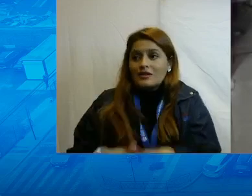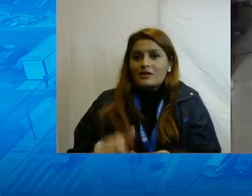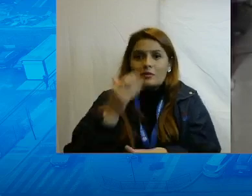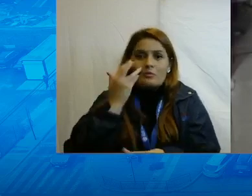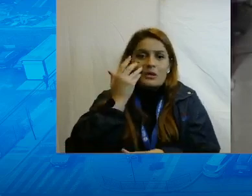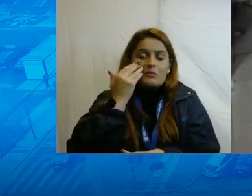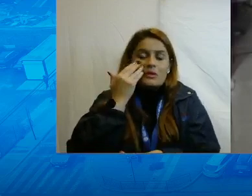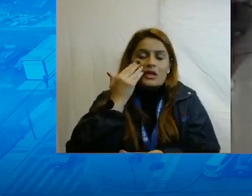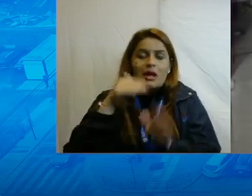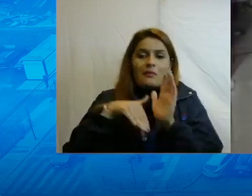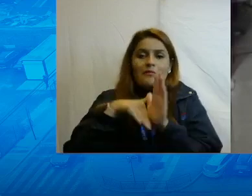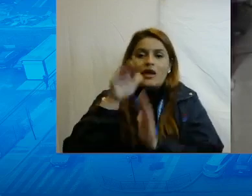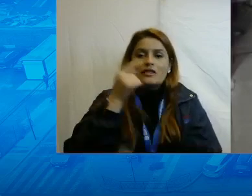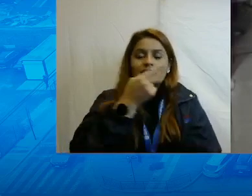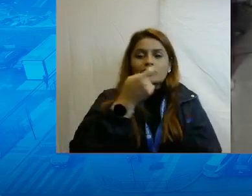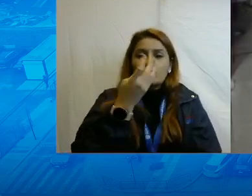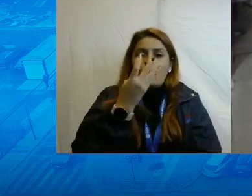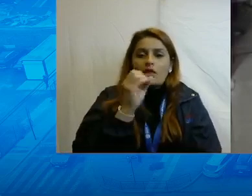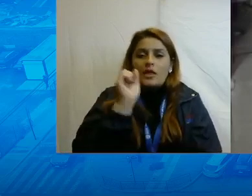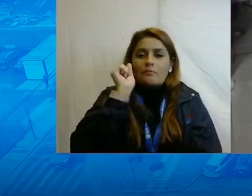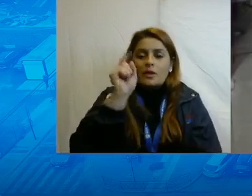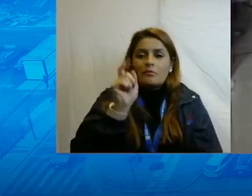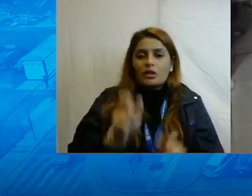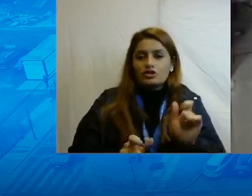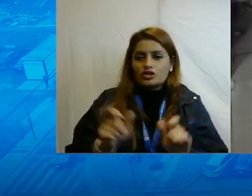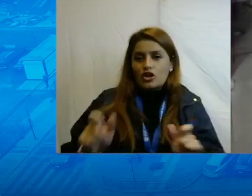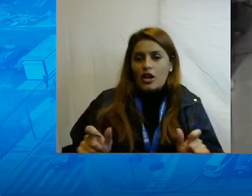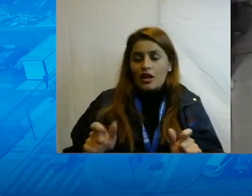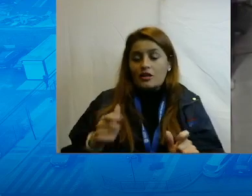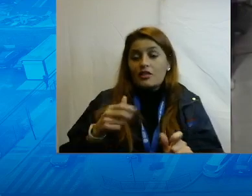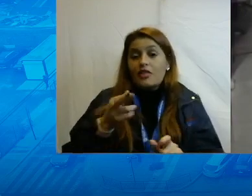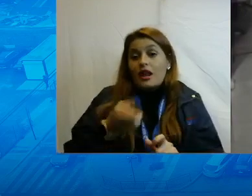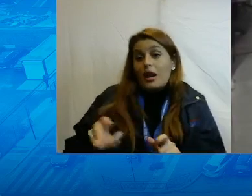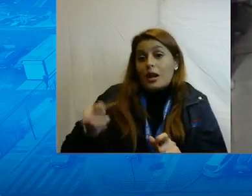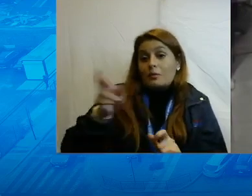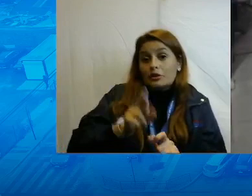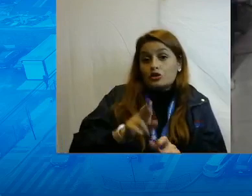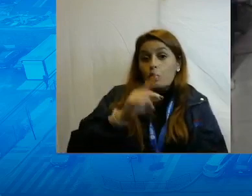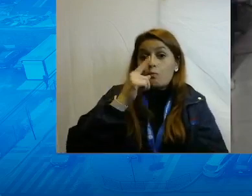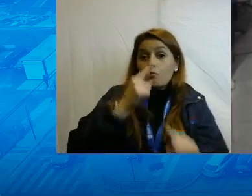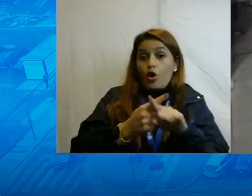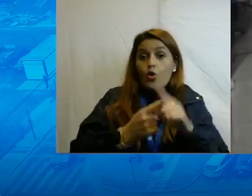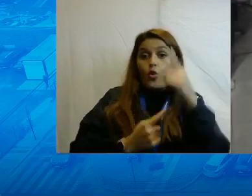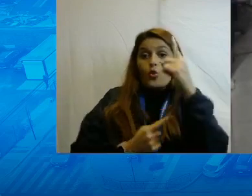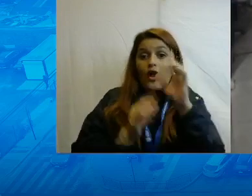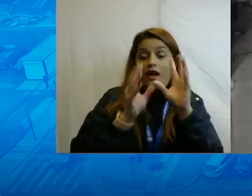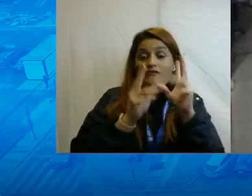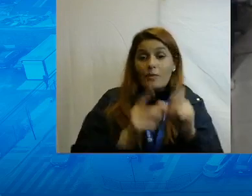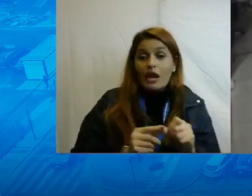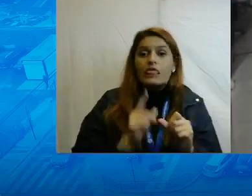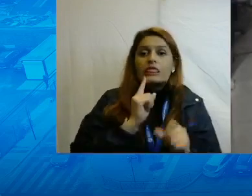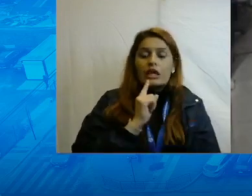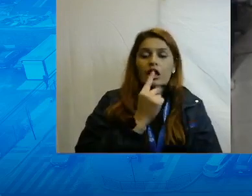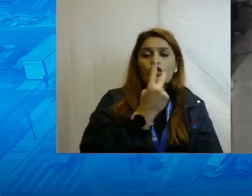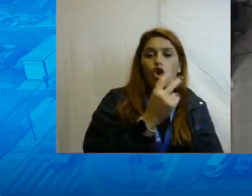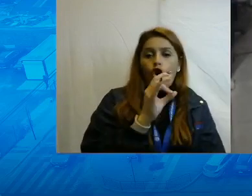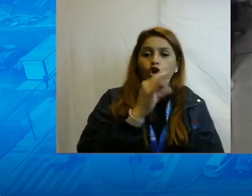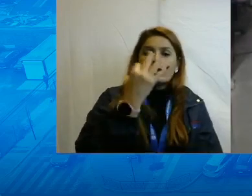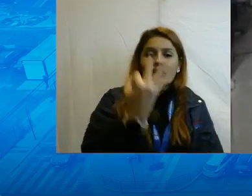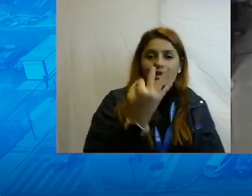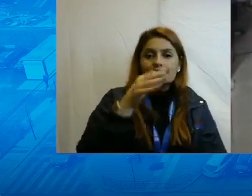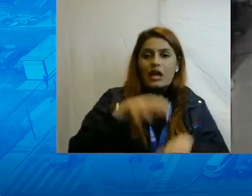de 140.000 habitantes, y que vuelvo a repetir, que por familia hay entre 2 a 3